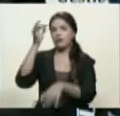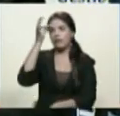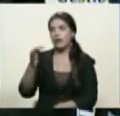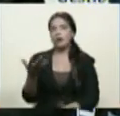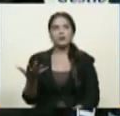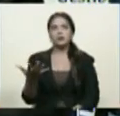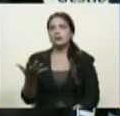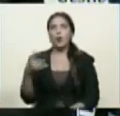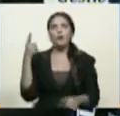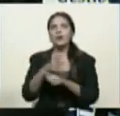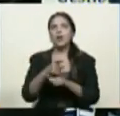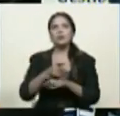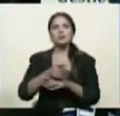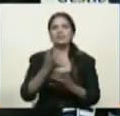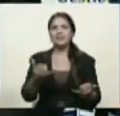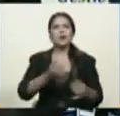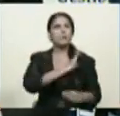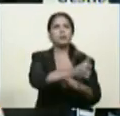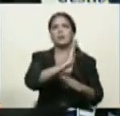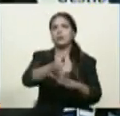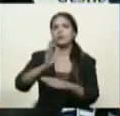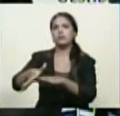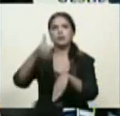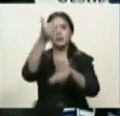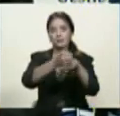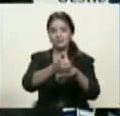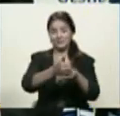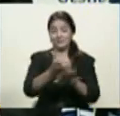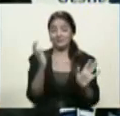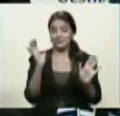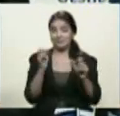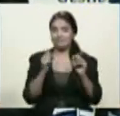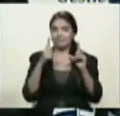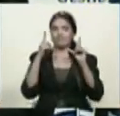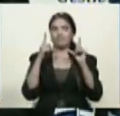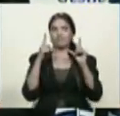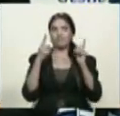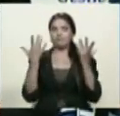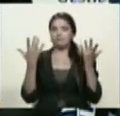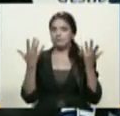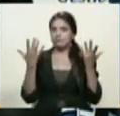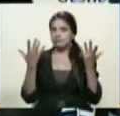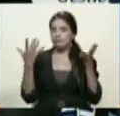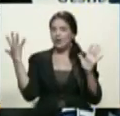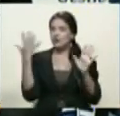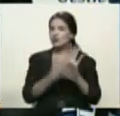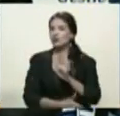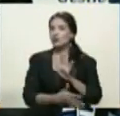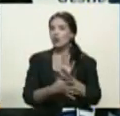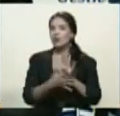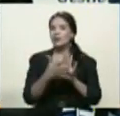obligados a dictar vean la sorpresa entonces sobreseimiento